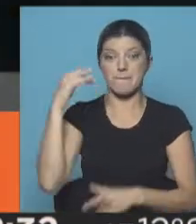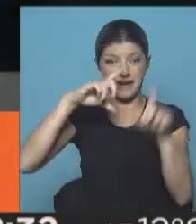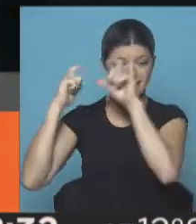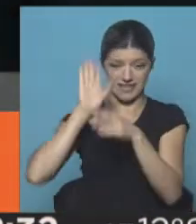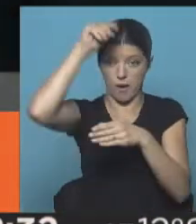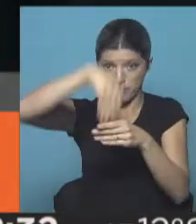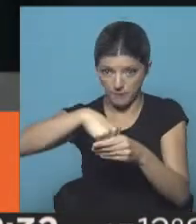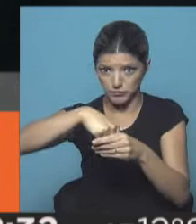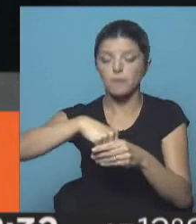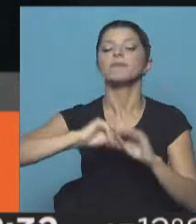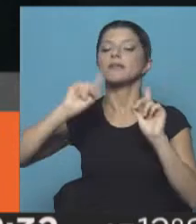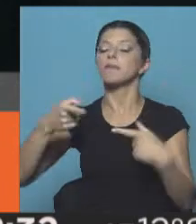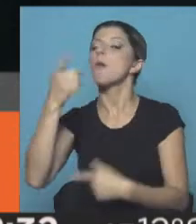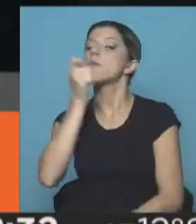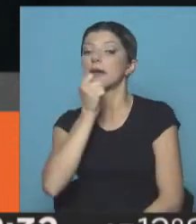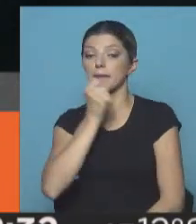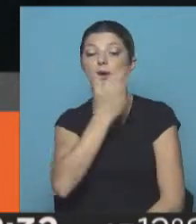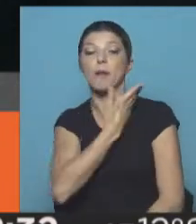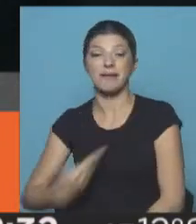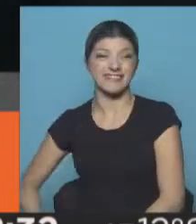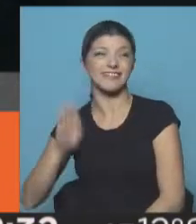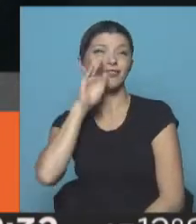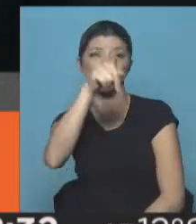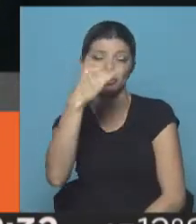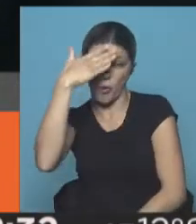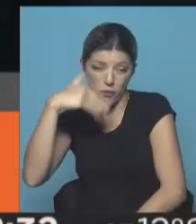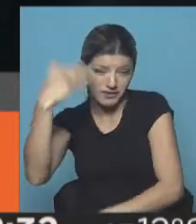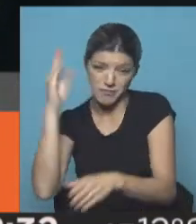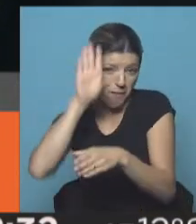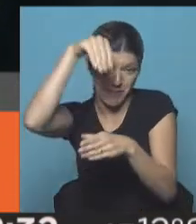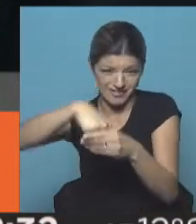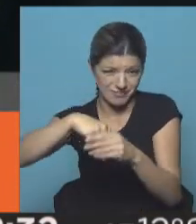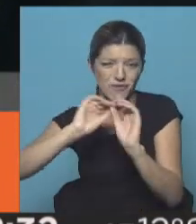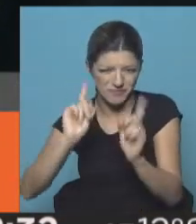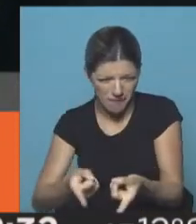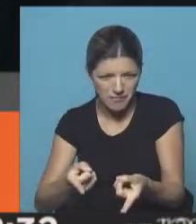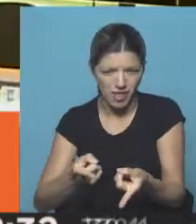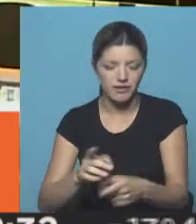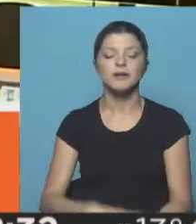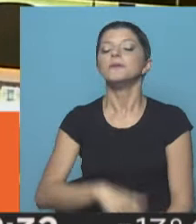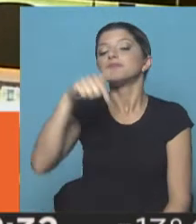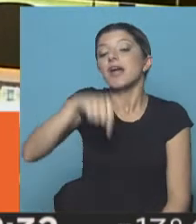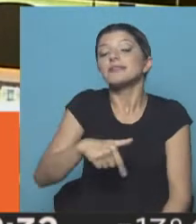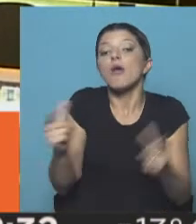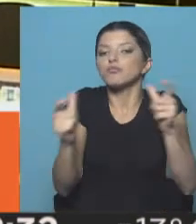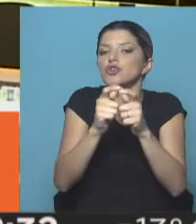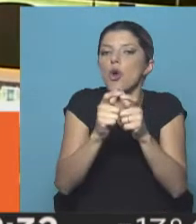Barack Obama. Digamos, es un evento, ¿no, compañeros? Es un evento que se espera generalmente porque